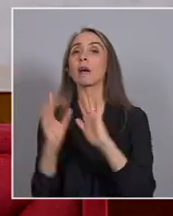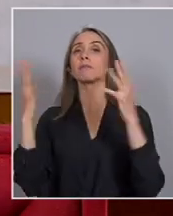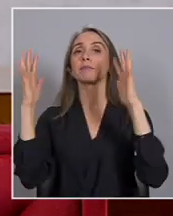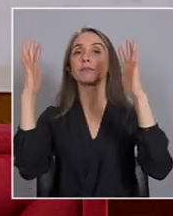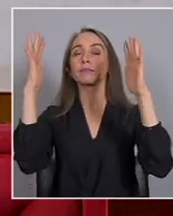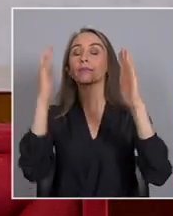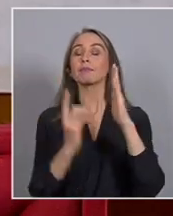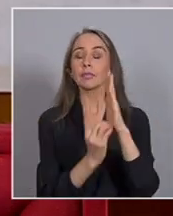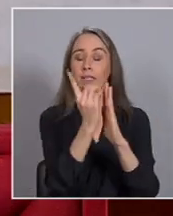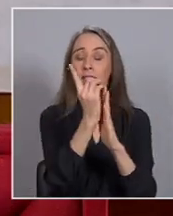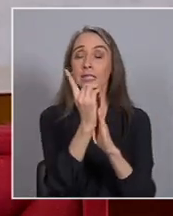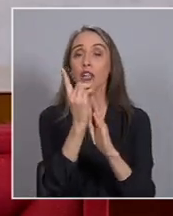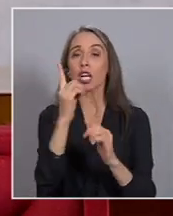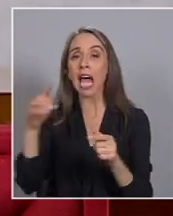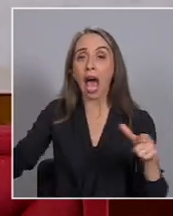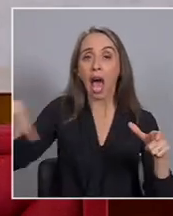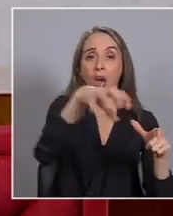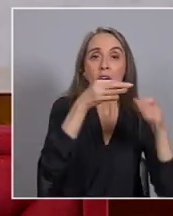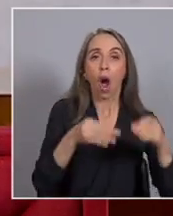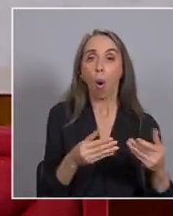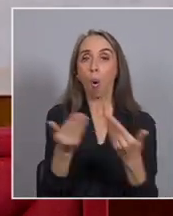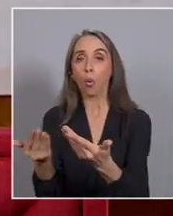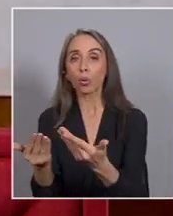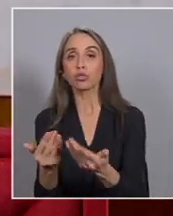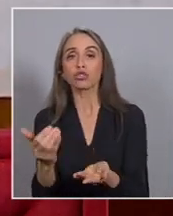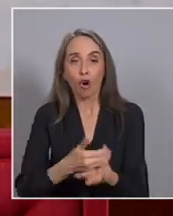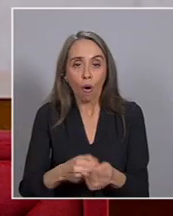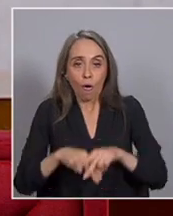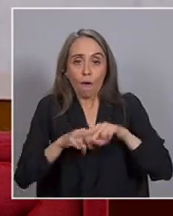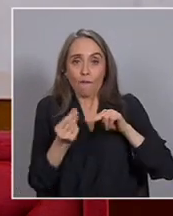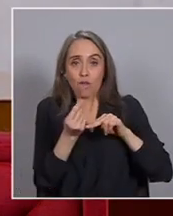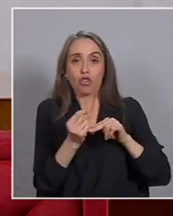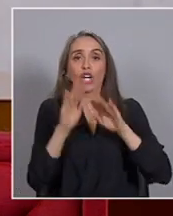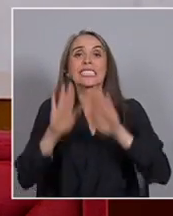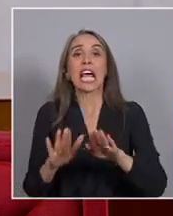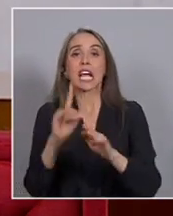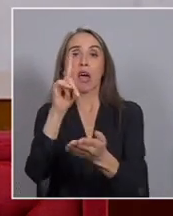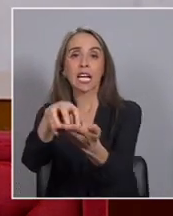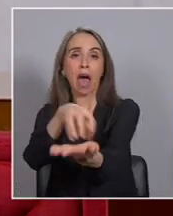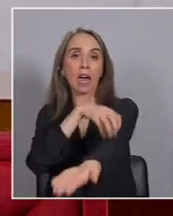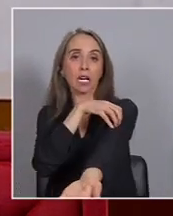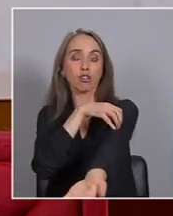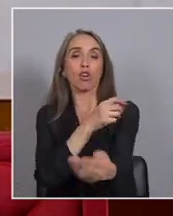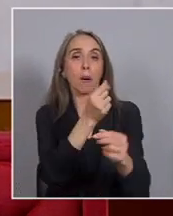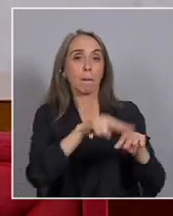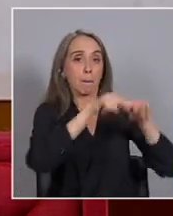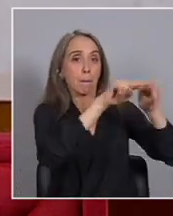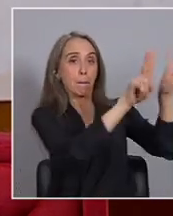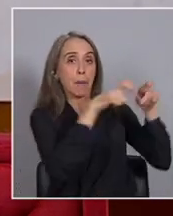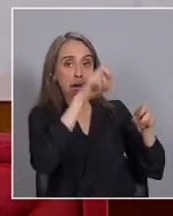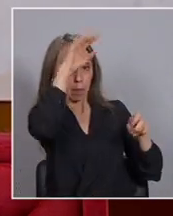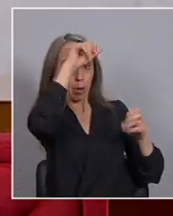justicia territorial y sus recursos nuevos son para las regiones y las comunas de Chile.